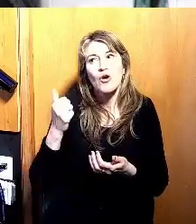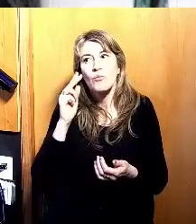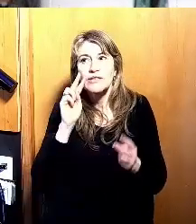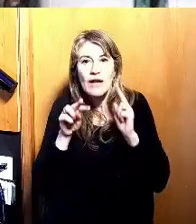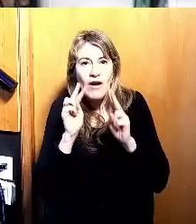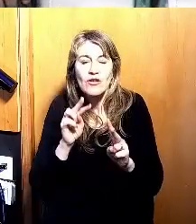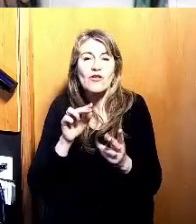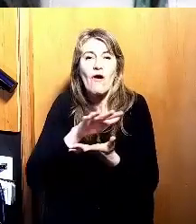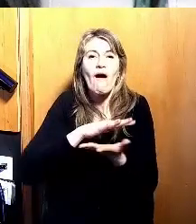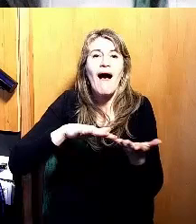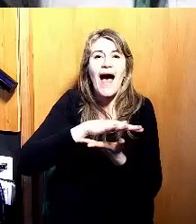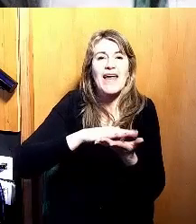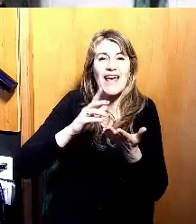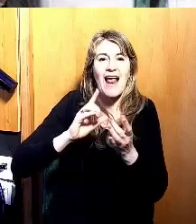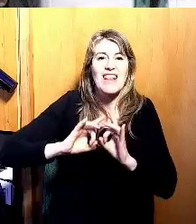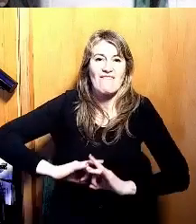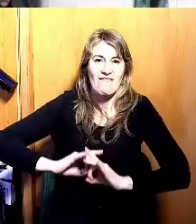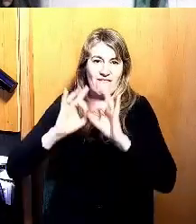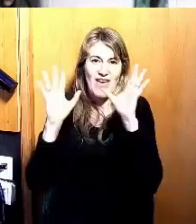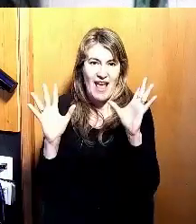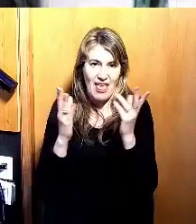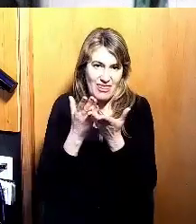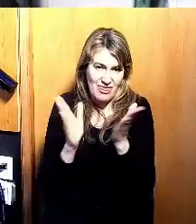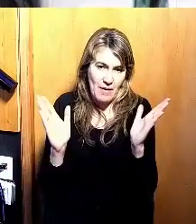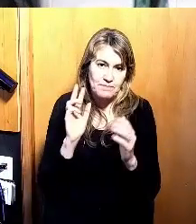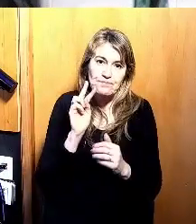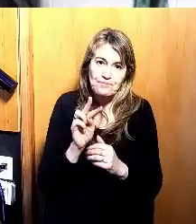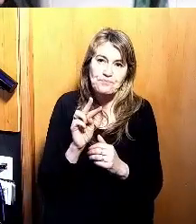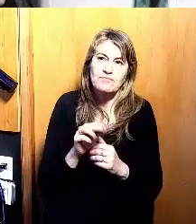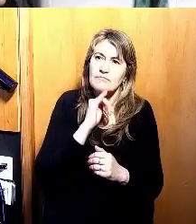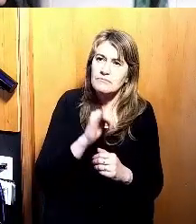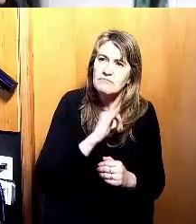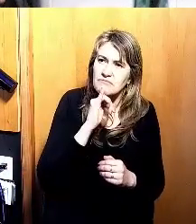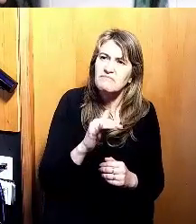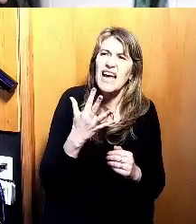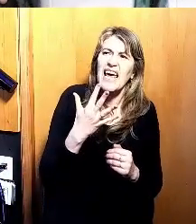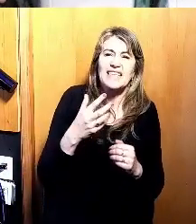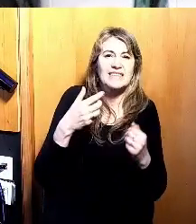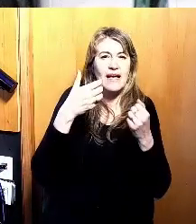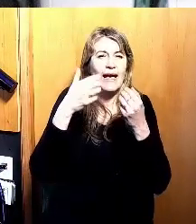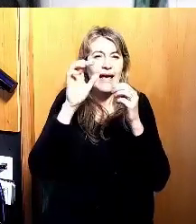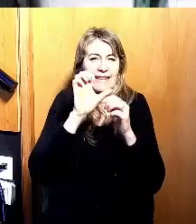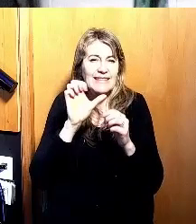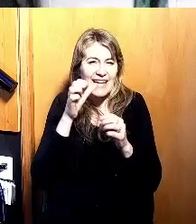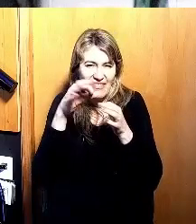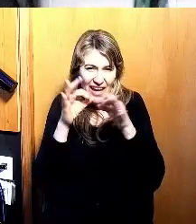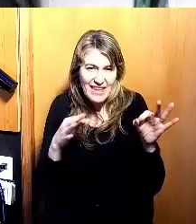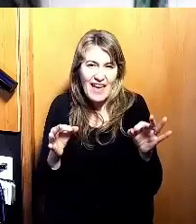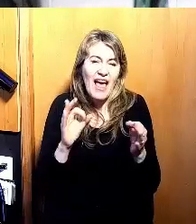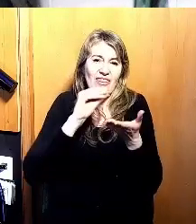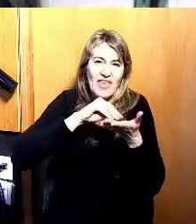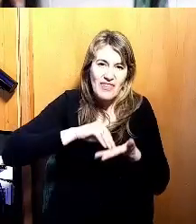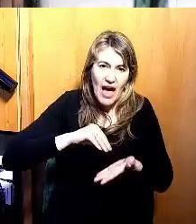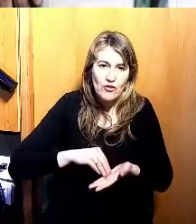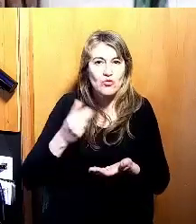áreas liberadas. Ahora les voy a contar brevemente qué es la estrategia de datos y qué es el observatorio, y sobre el final vamos a